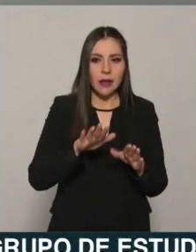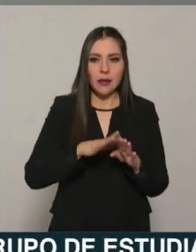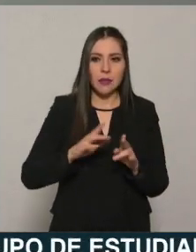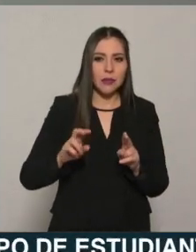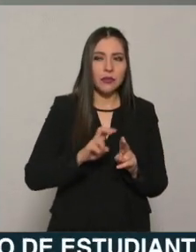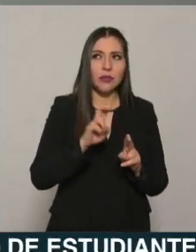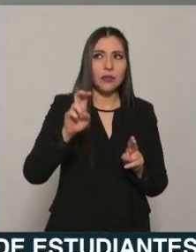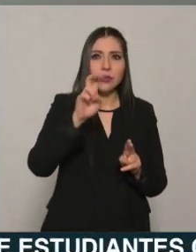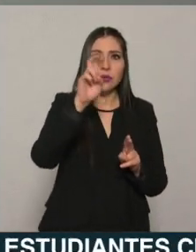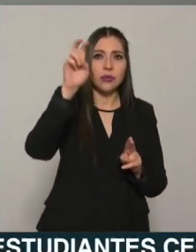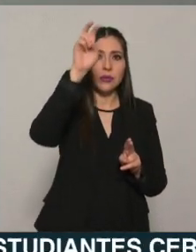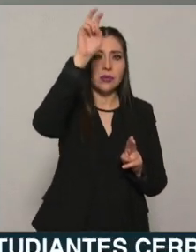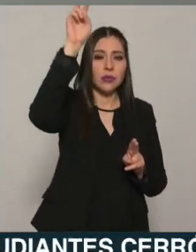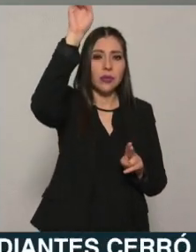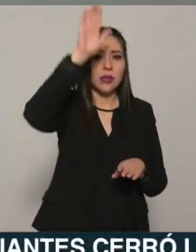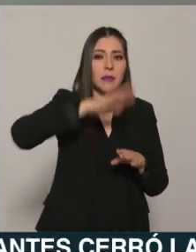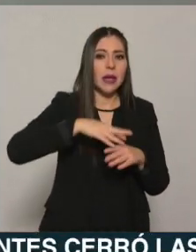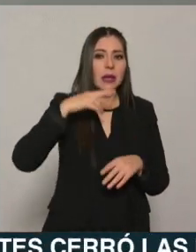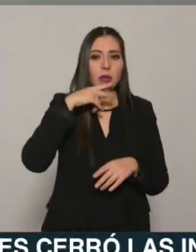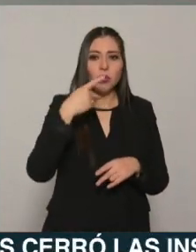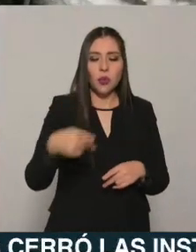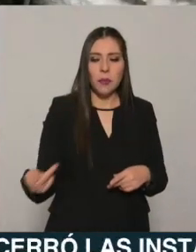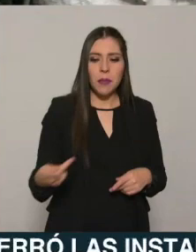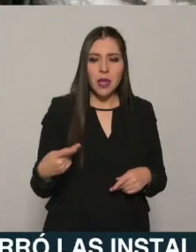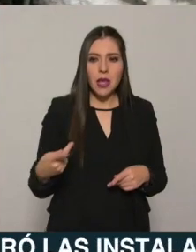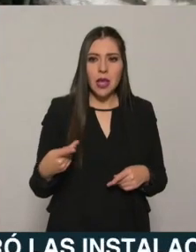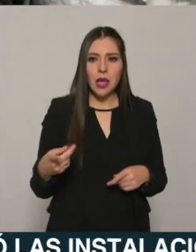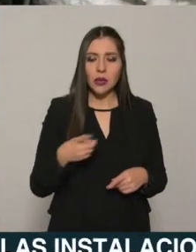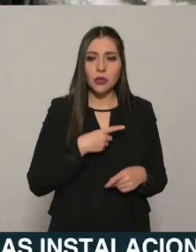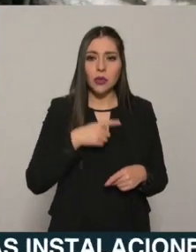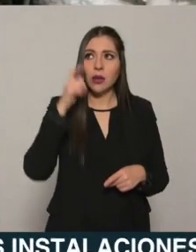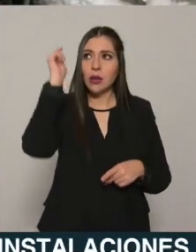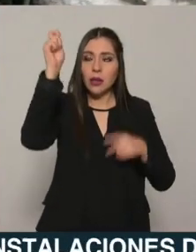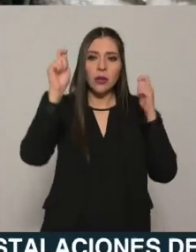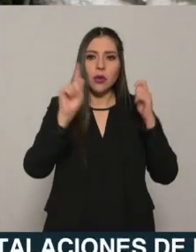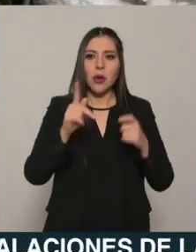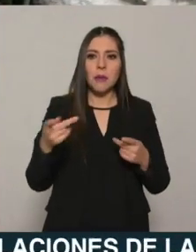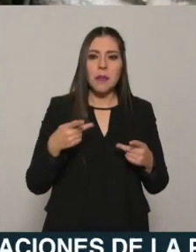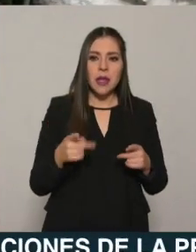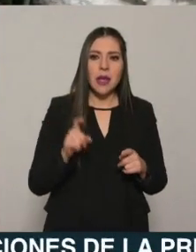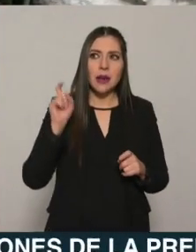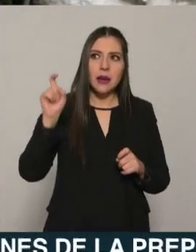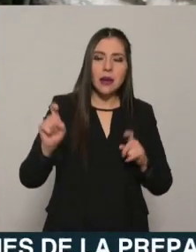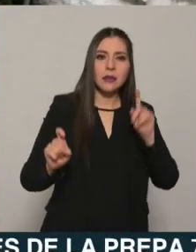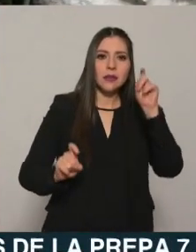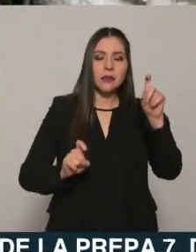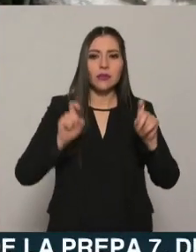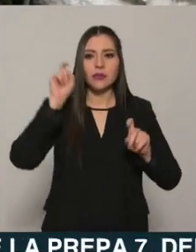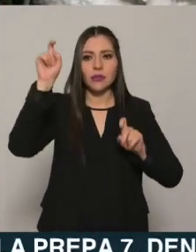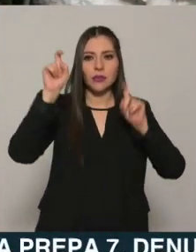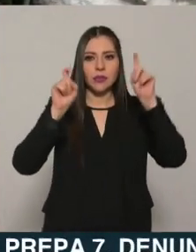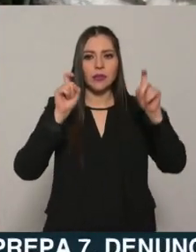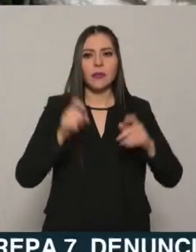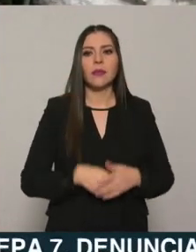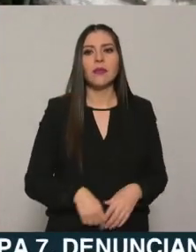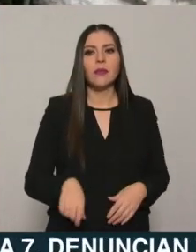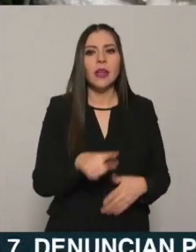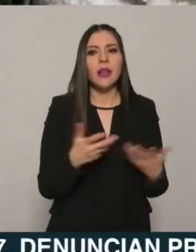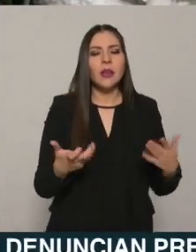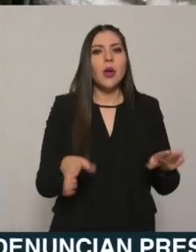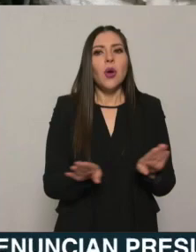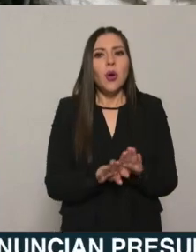pueda utilizando solo el impulso de tus piernas. Platícanos un poco de cómo fue esta travesía y los retos que tuvieron que